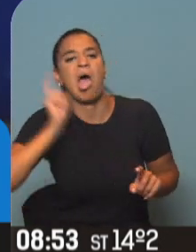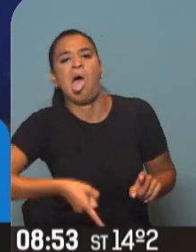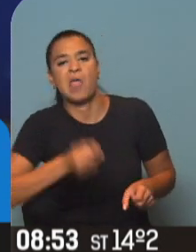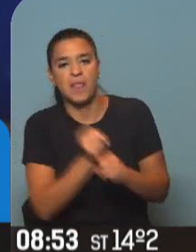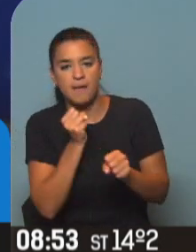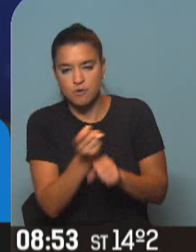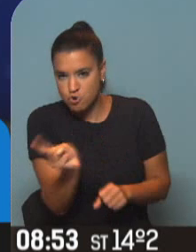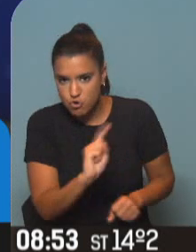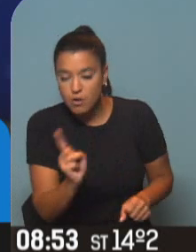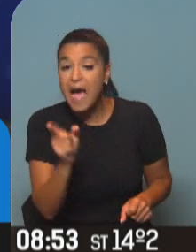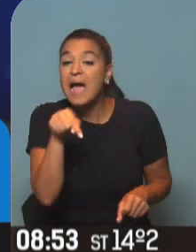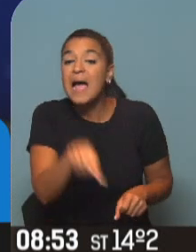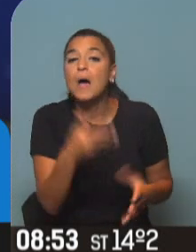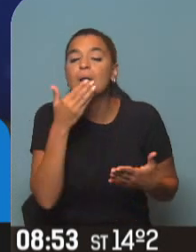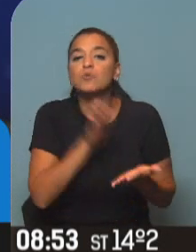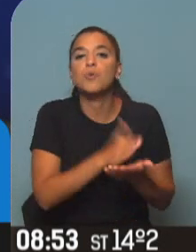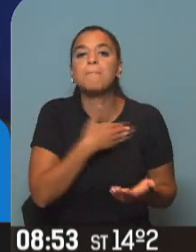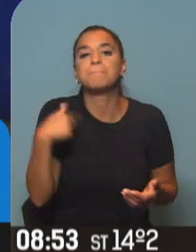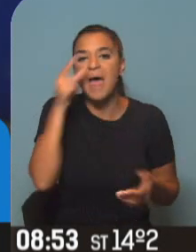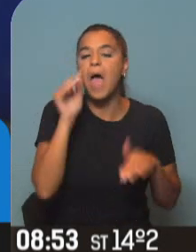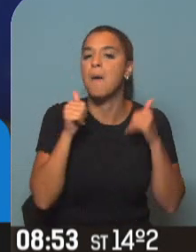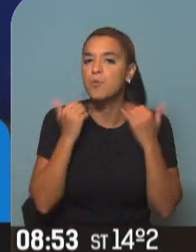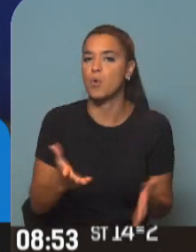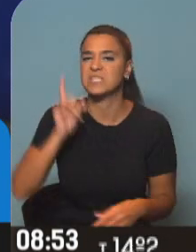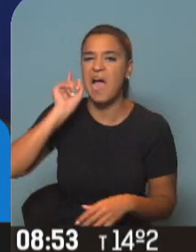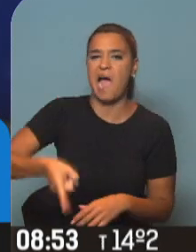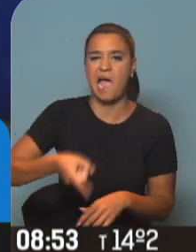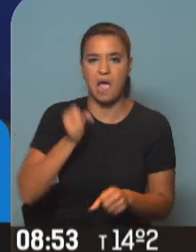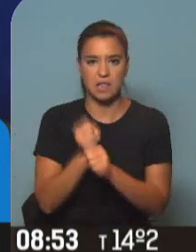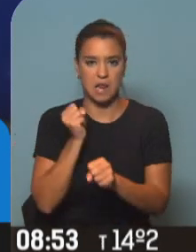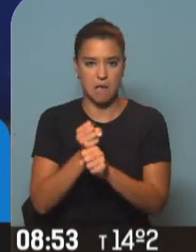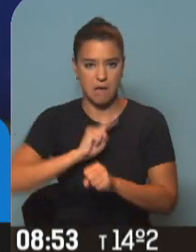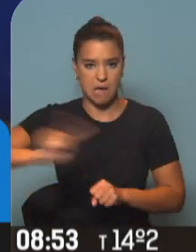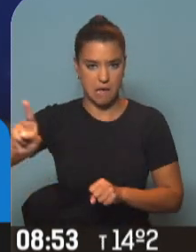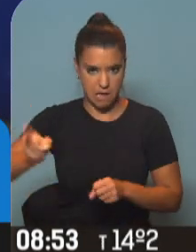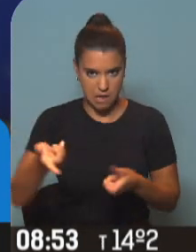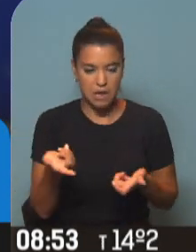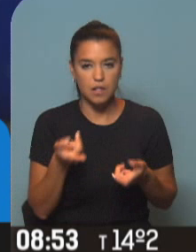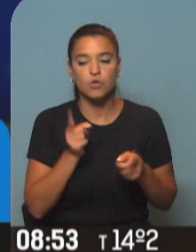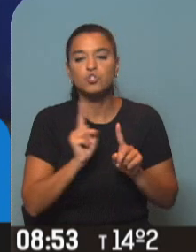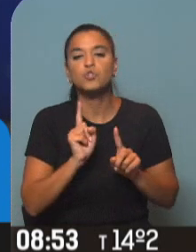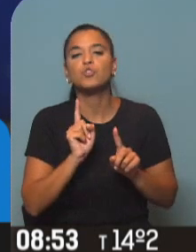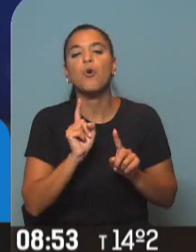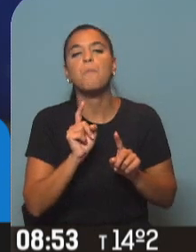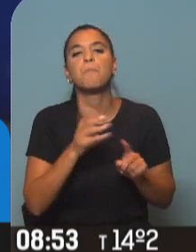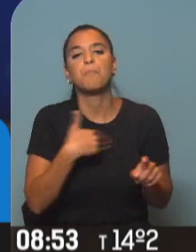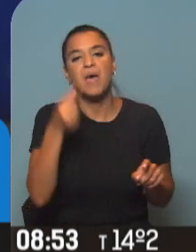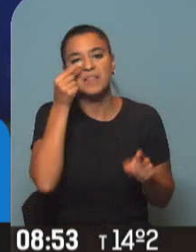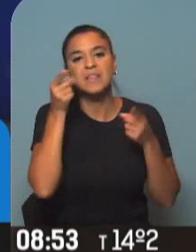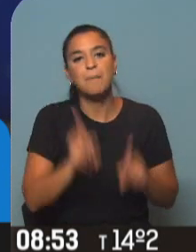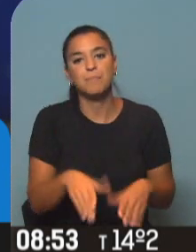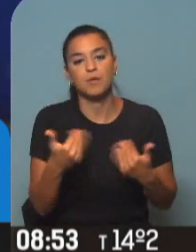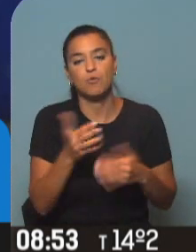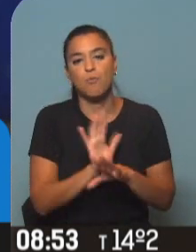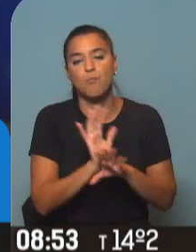de los padres que se aprovechan de esa situación y acá sobre todo no tanto tampoco con los padres sino con aquel que tiene la